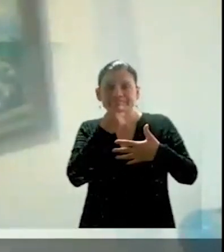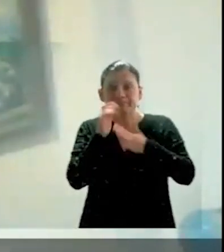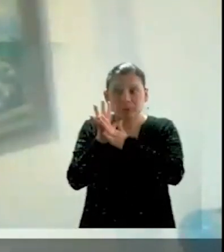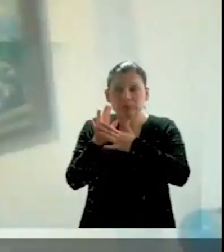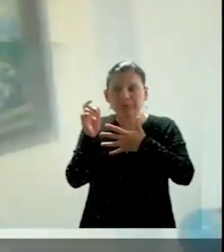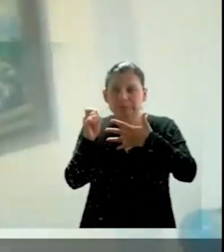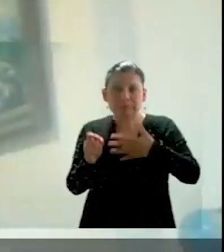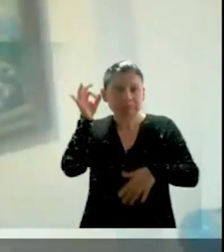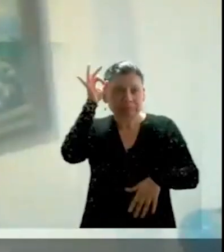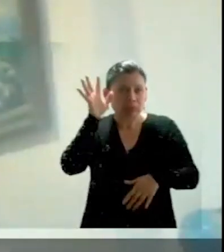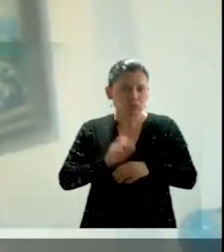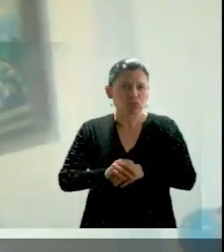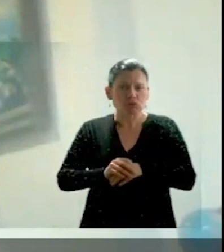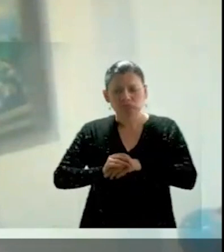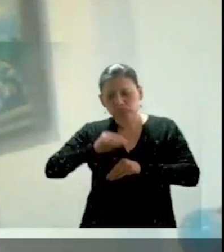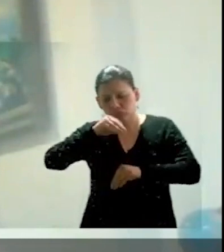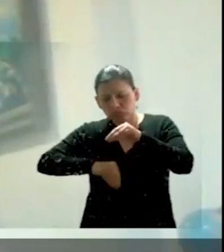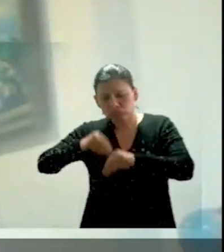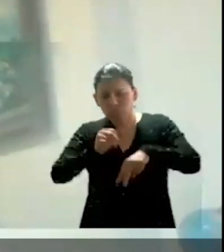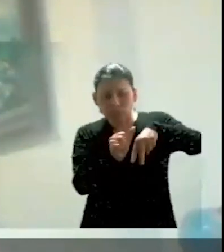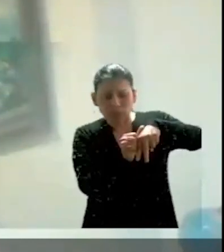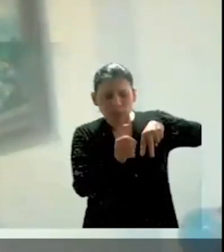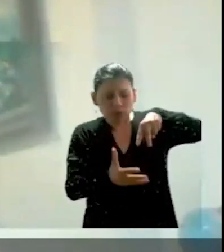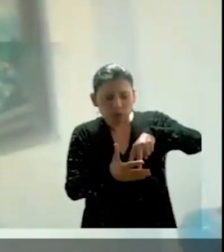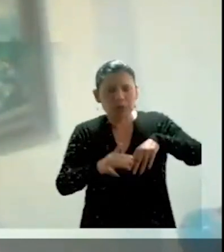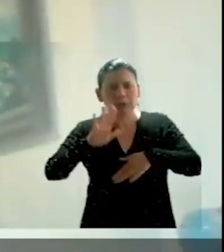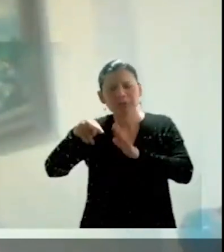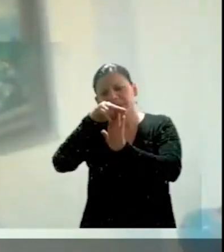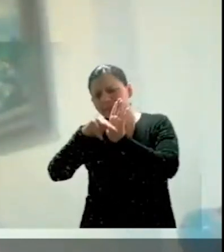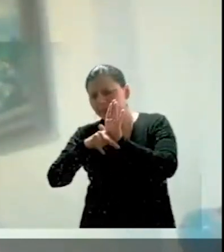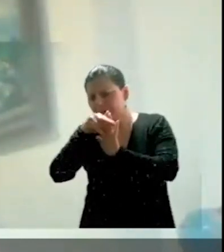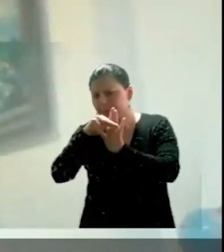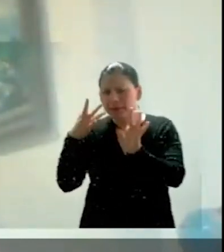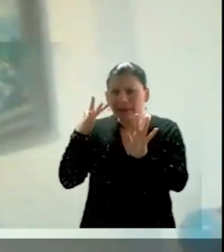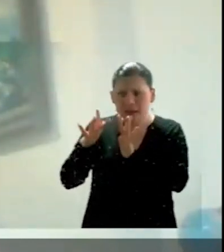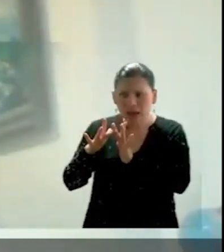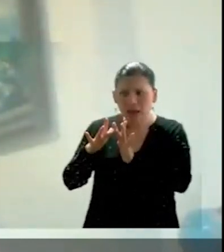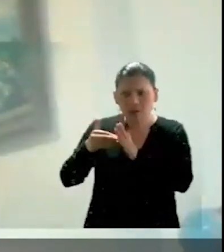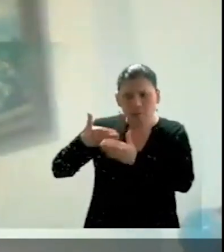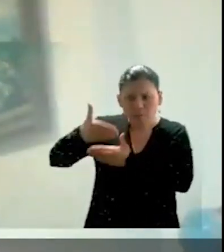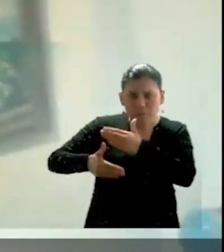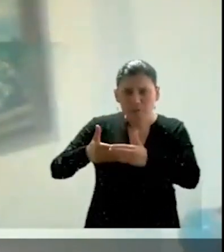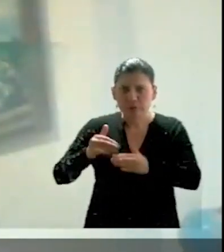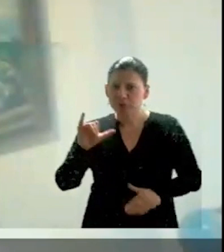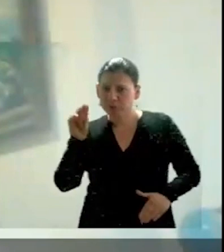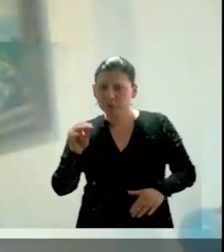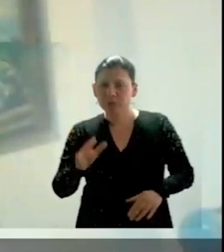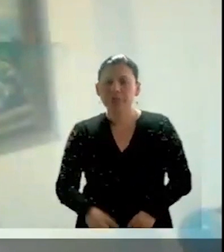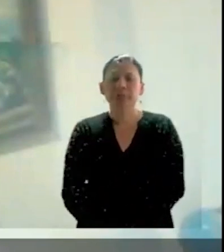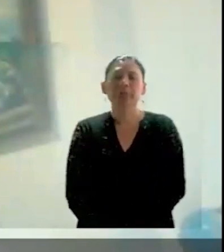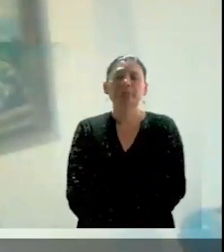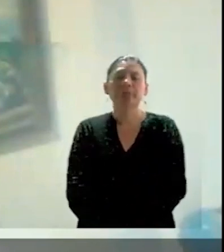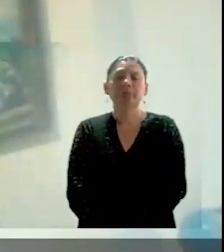sería factible y luego sí mirar las reglas de competencia para interponer ese tipo de tutelas.